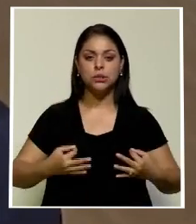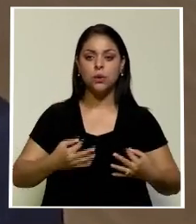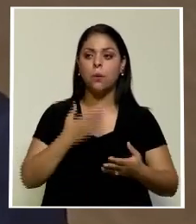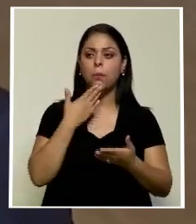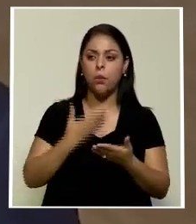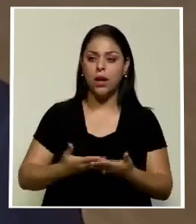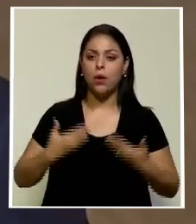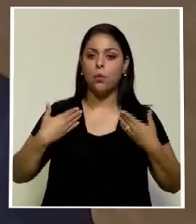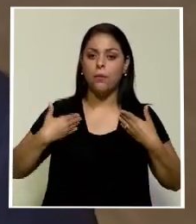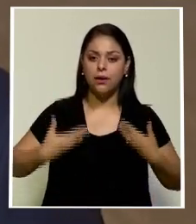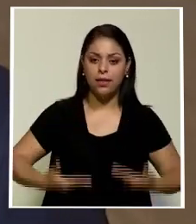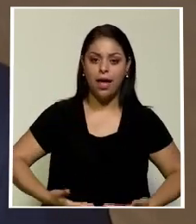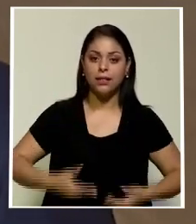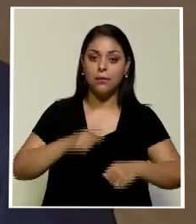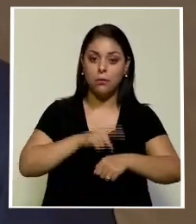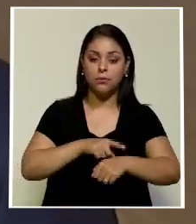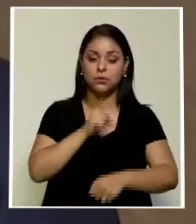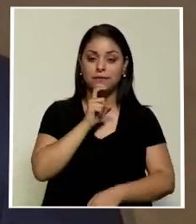eran difíciles.